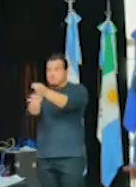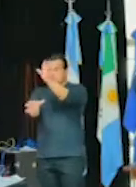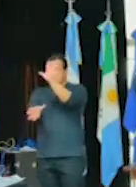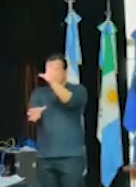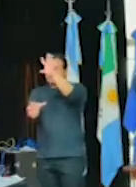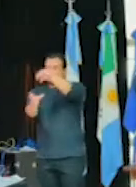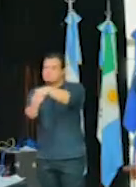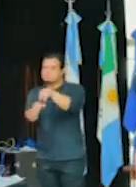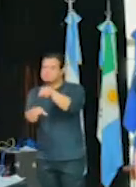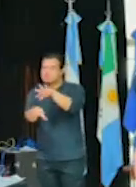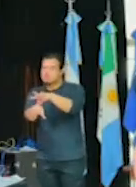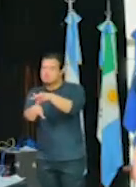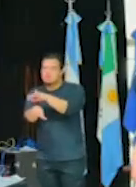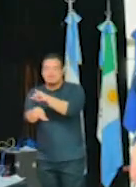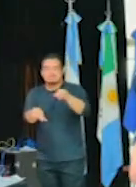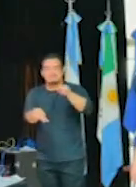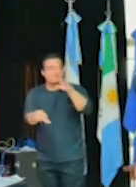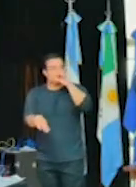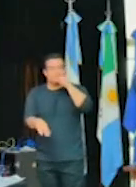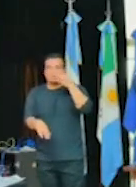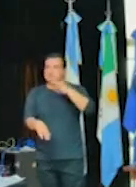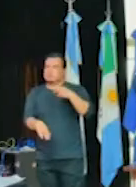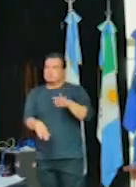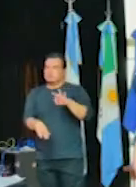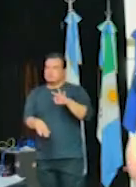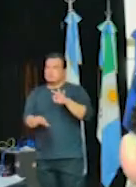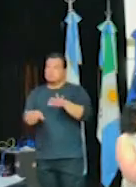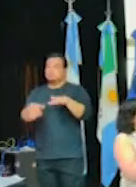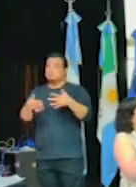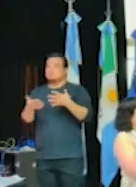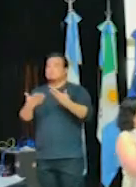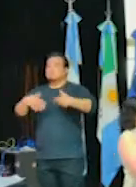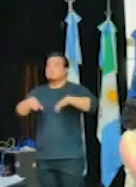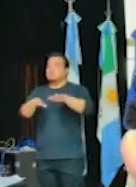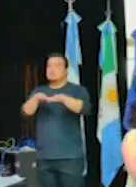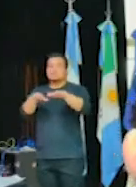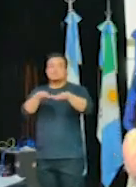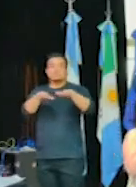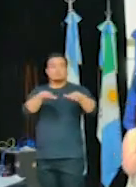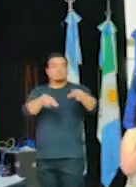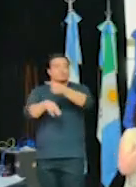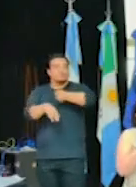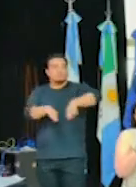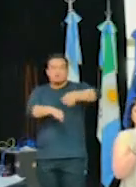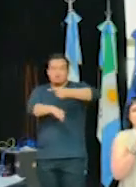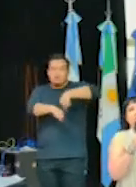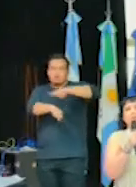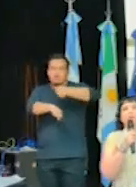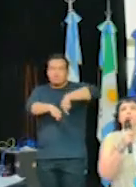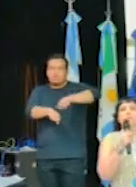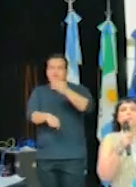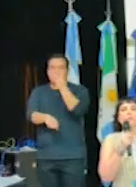exige? Aguantá. Entonces, hay muchas situaciones donde estamos horas sin comer, atendiendo en